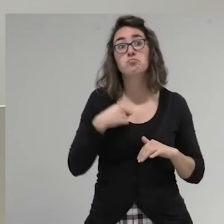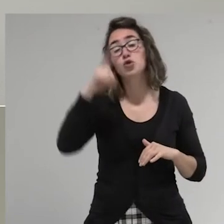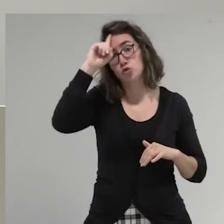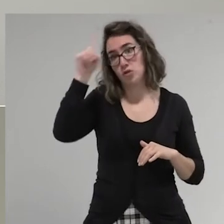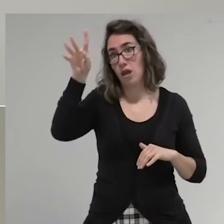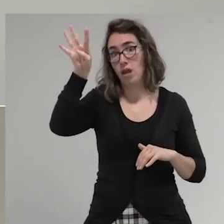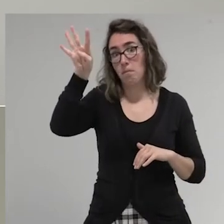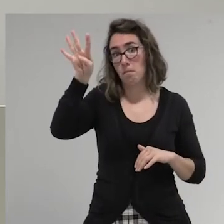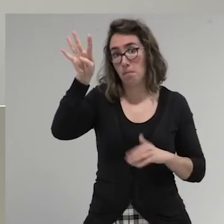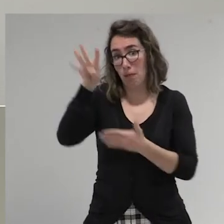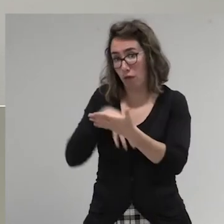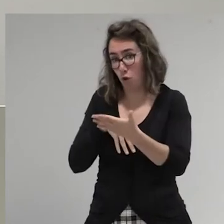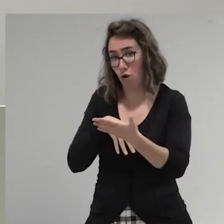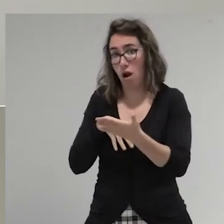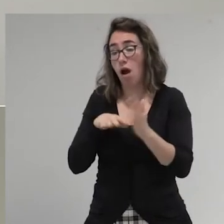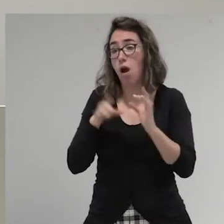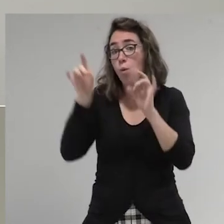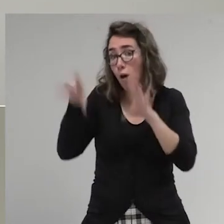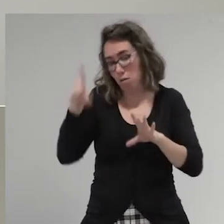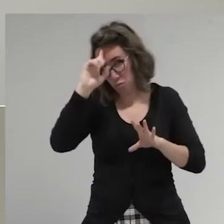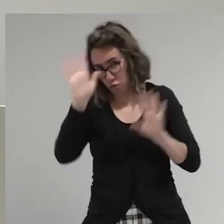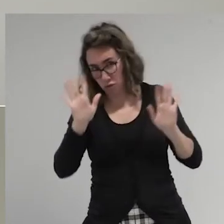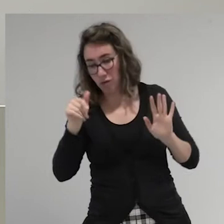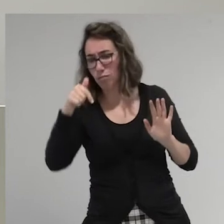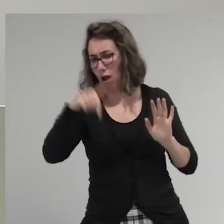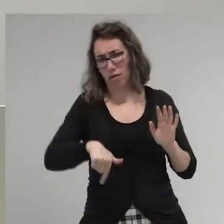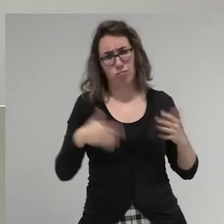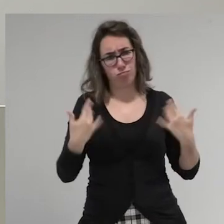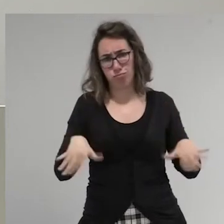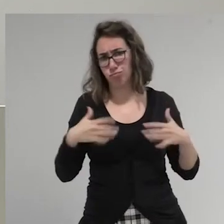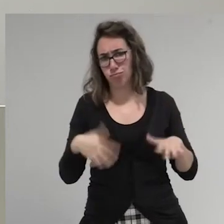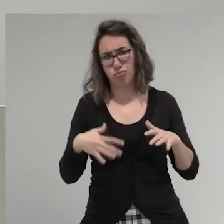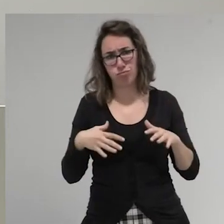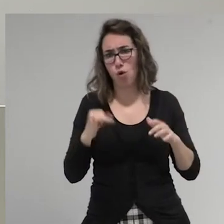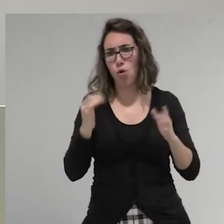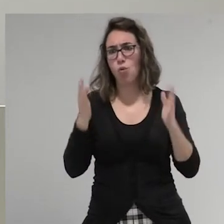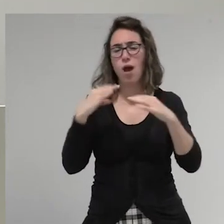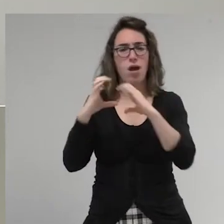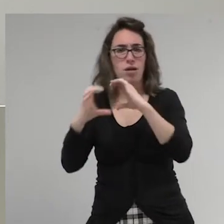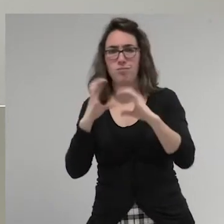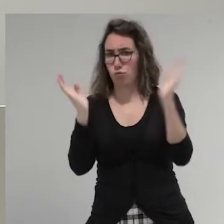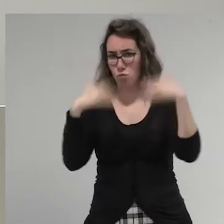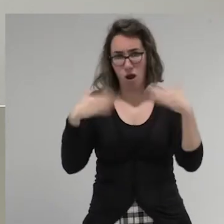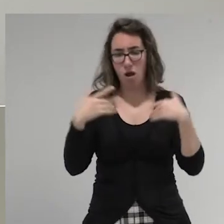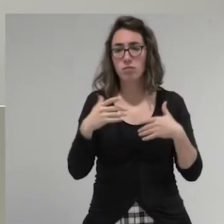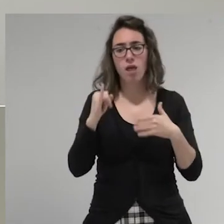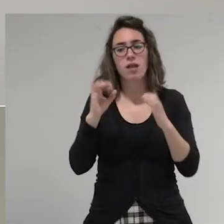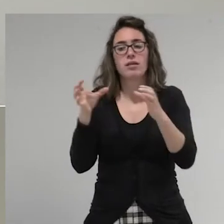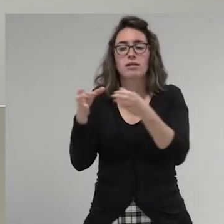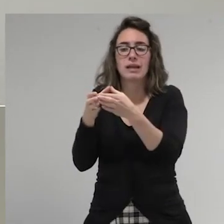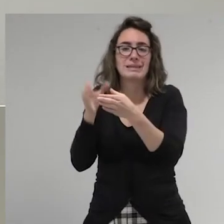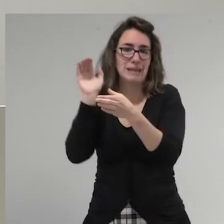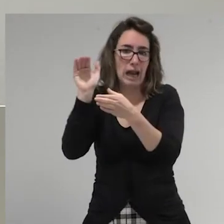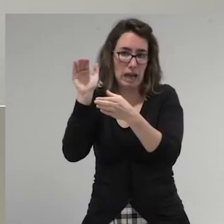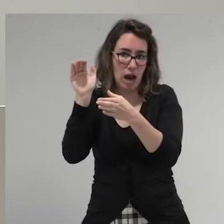esto, pero aquí hay una incomunicación tremenda. Hay una población extranjera, o por lo llamarlo de alguna manera, que